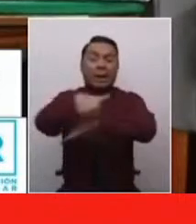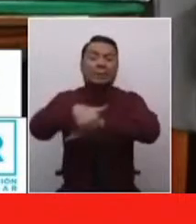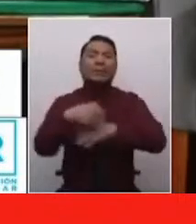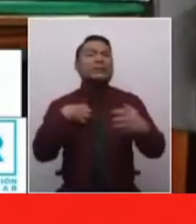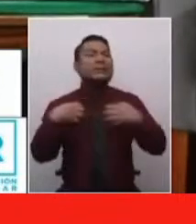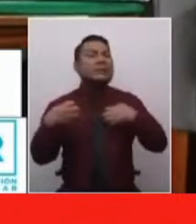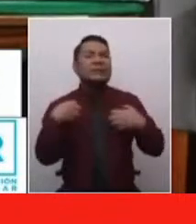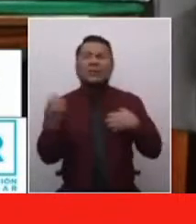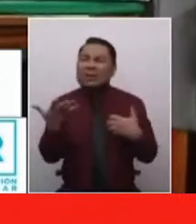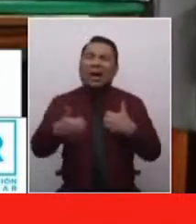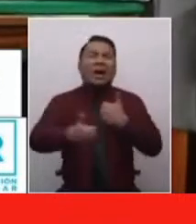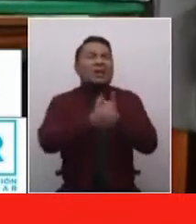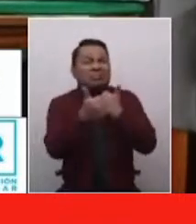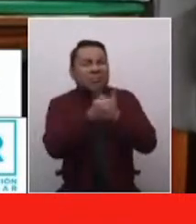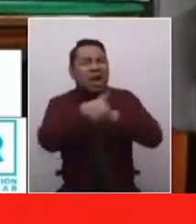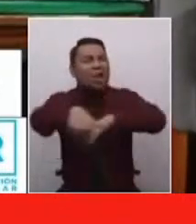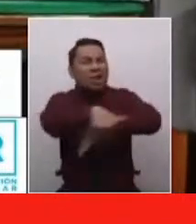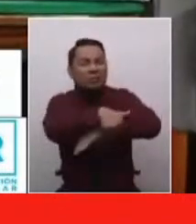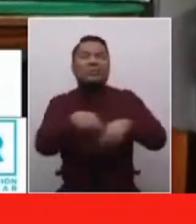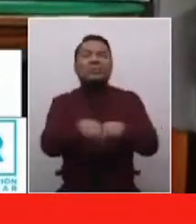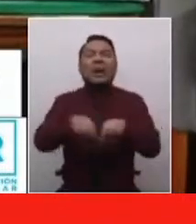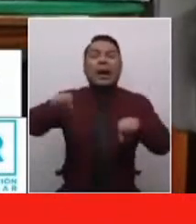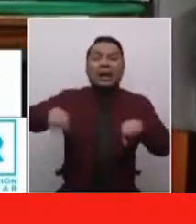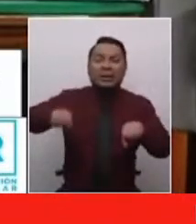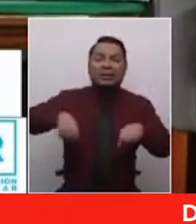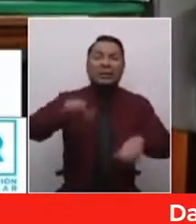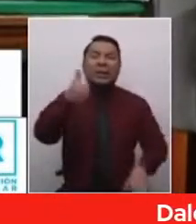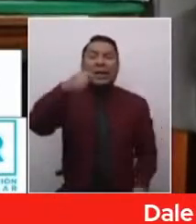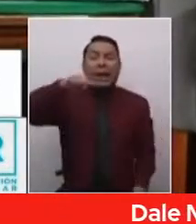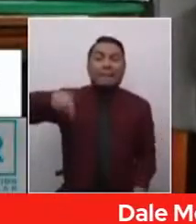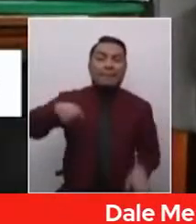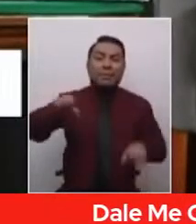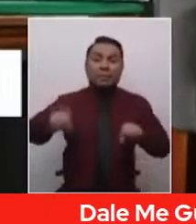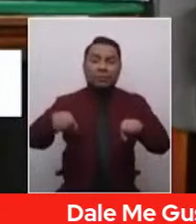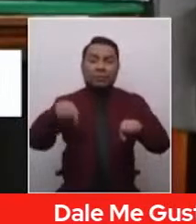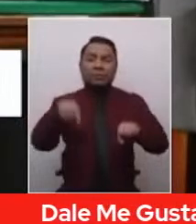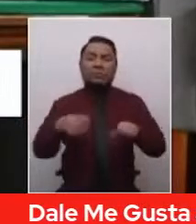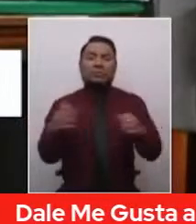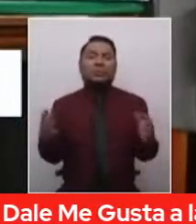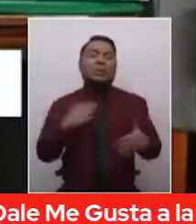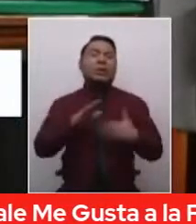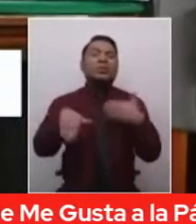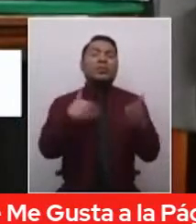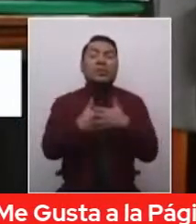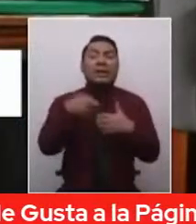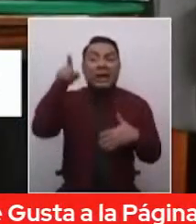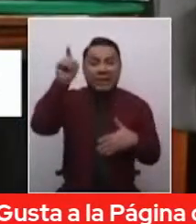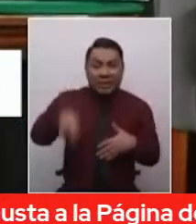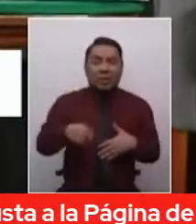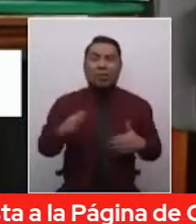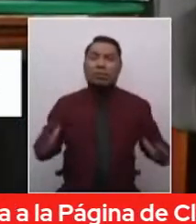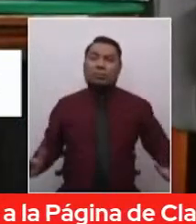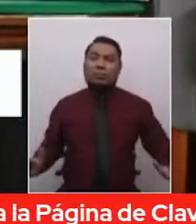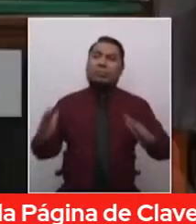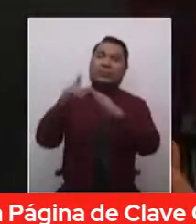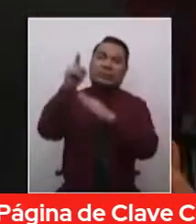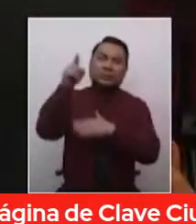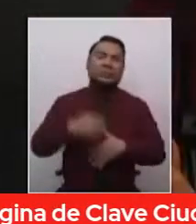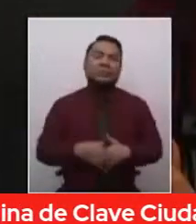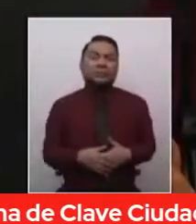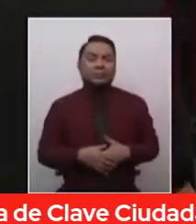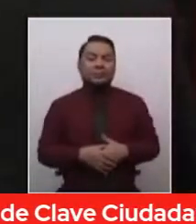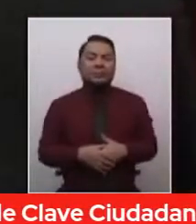todo Lima, ¿no? También las motos, las 10.000 motos que he planteado, van a llegar hasta la punta de todos los cerros de Lima. Tiempo,